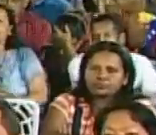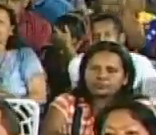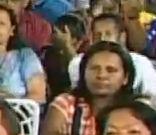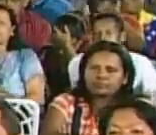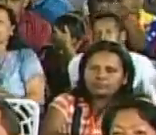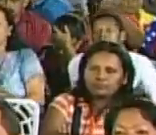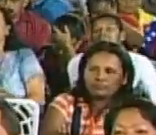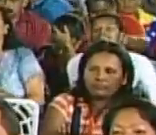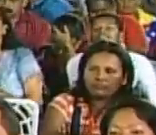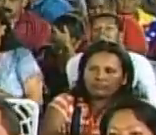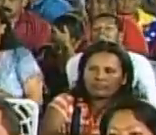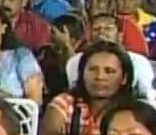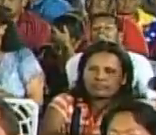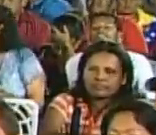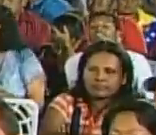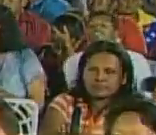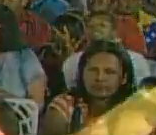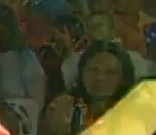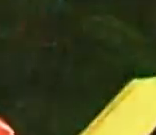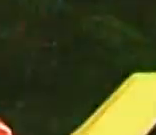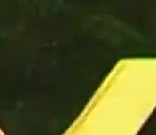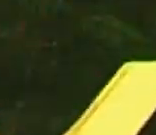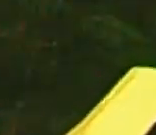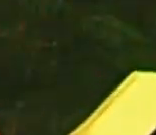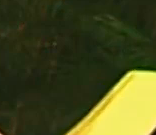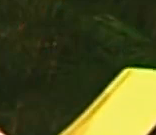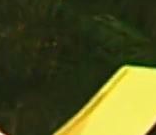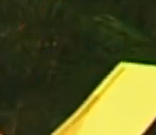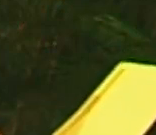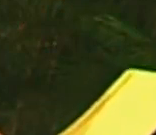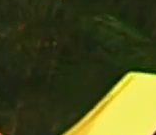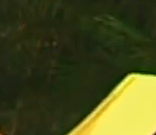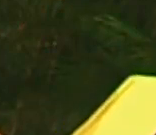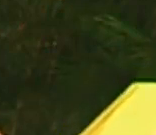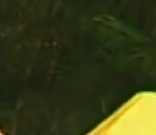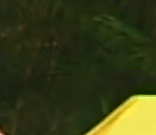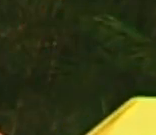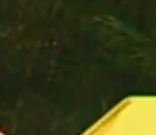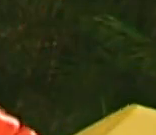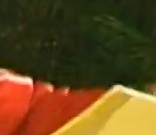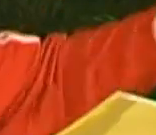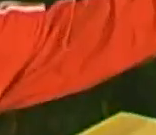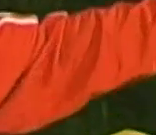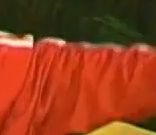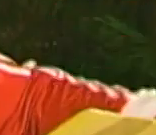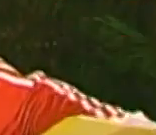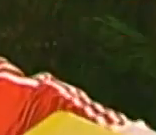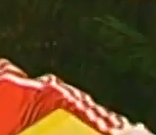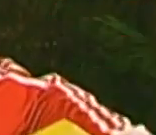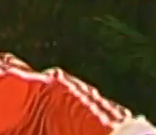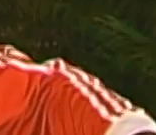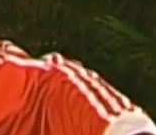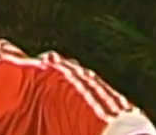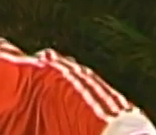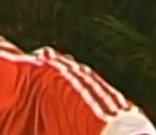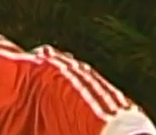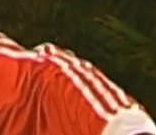Tiene la palabra el Consejo de la Clase Obrera, el compañero Lewis Lugo. Vamos a recibirlo con un